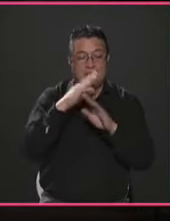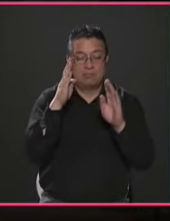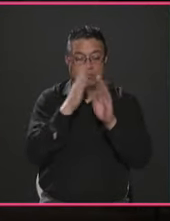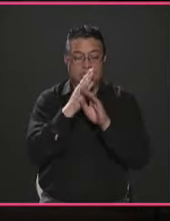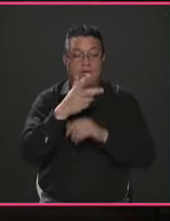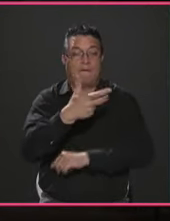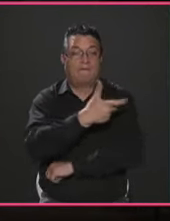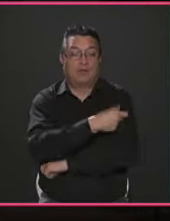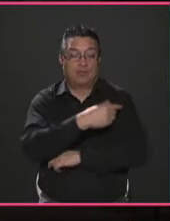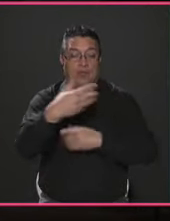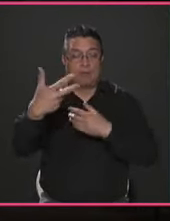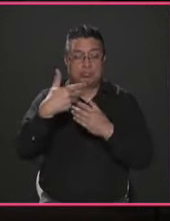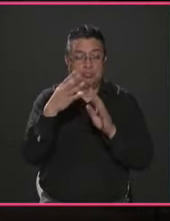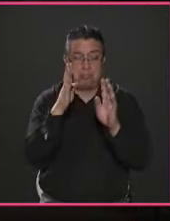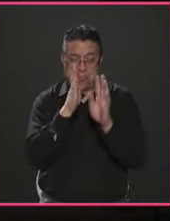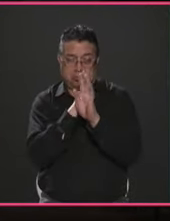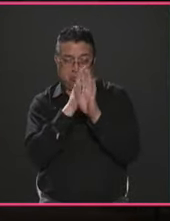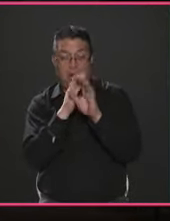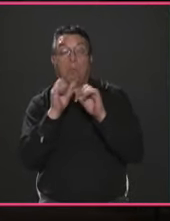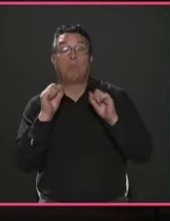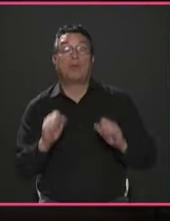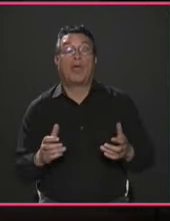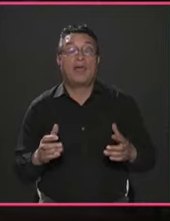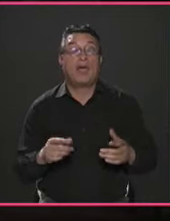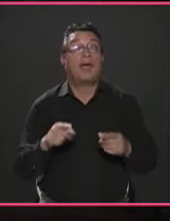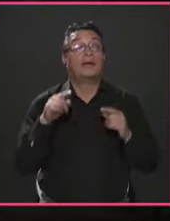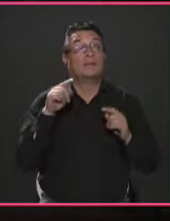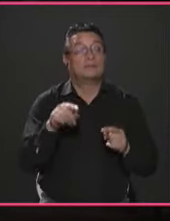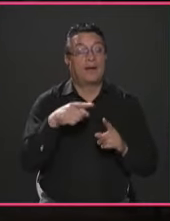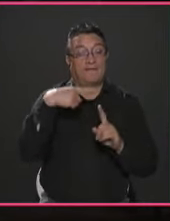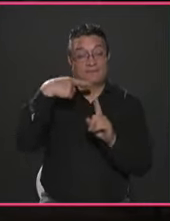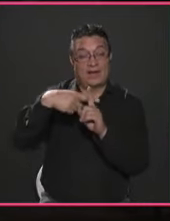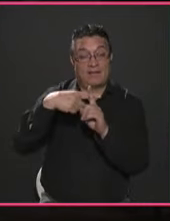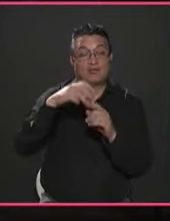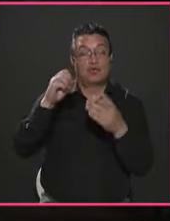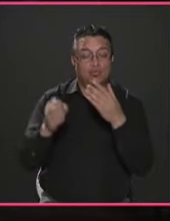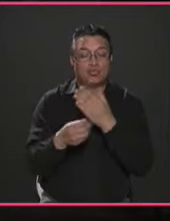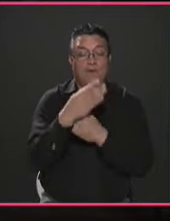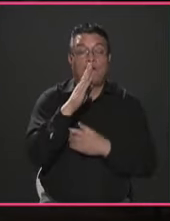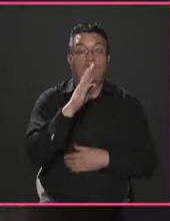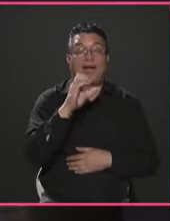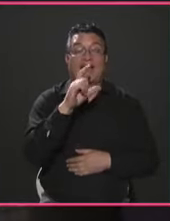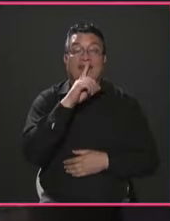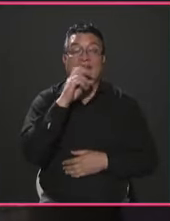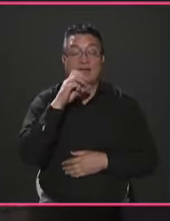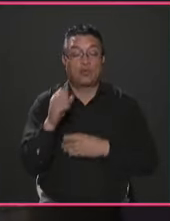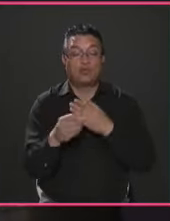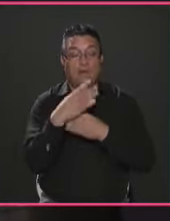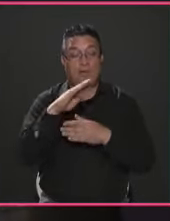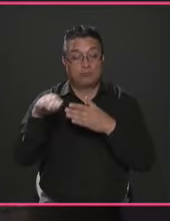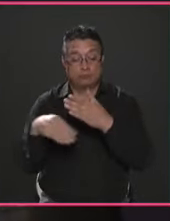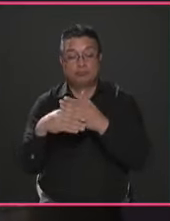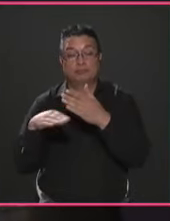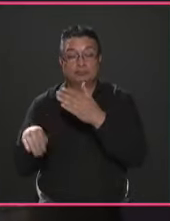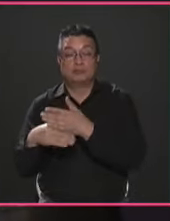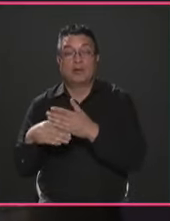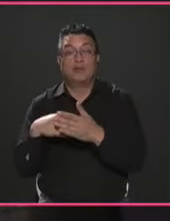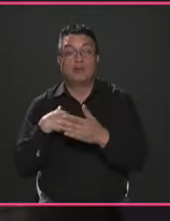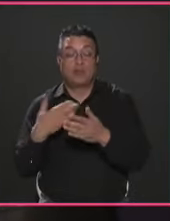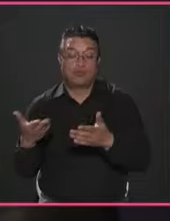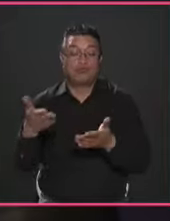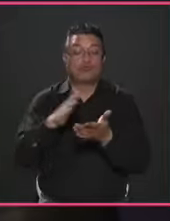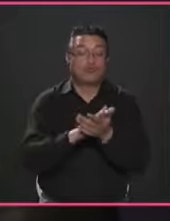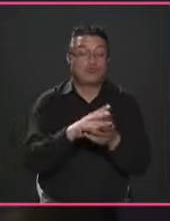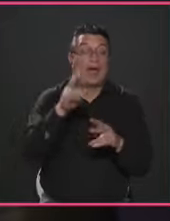los antibióticos Y tuvo beneficio de las nuevas bacterias que se agregaron para matar a las